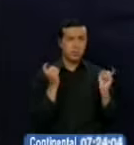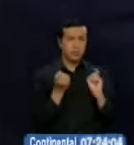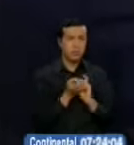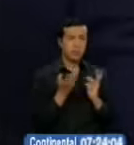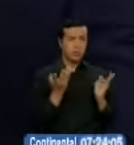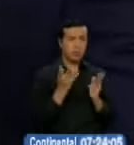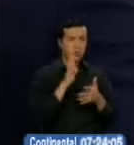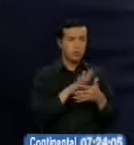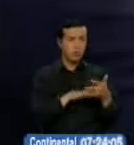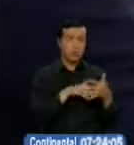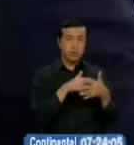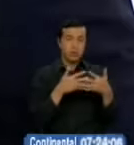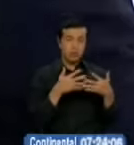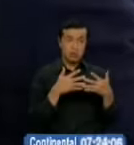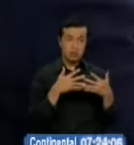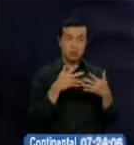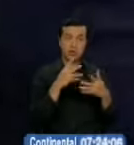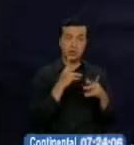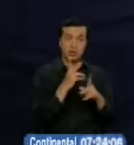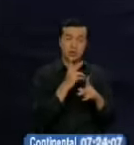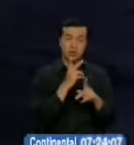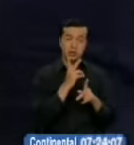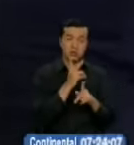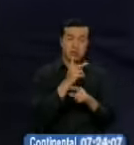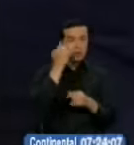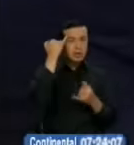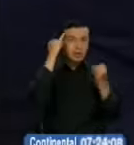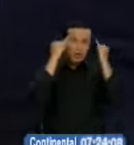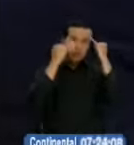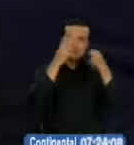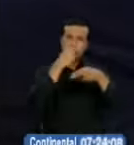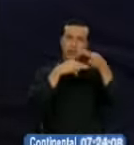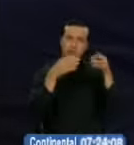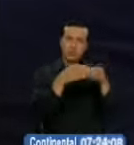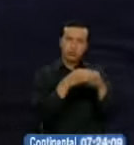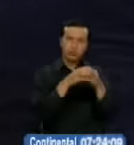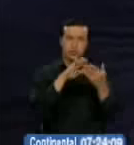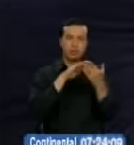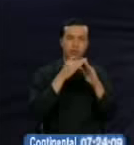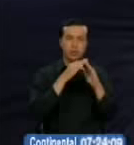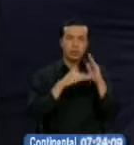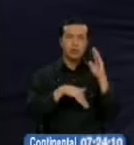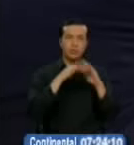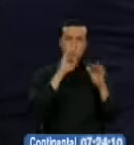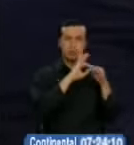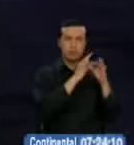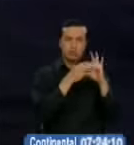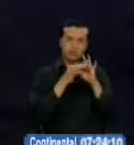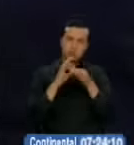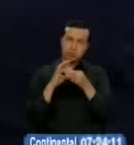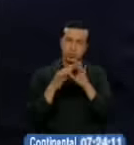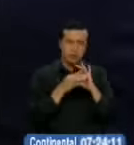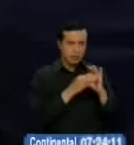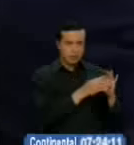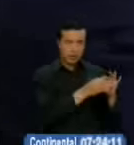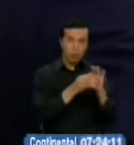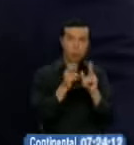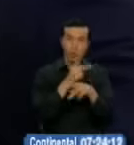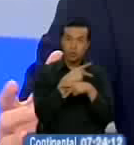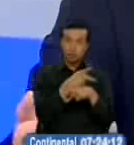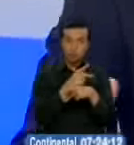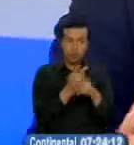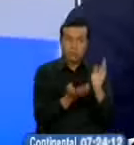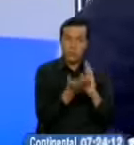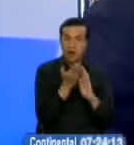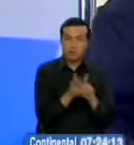dentro de la matriz de la economía ecuatoriana emprendimientos asociativos comunitarios que generan encadenamiento y encadenamiento productivo y cadena de